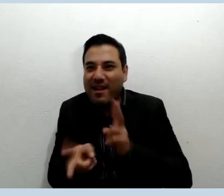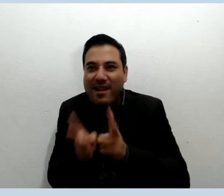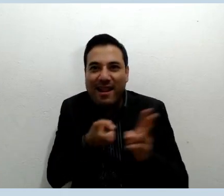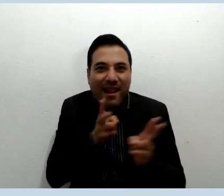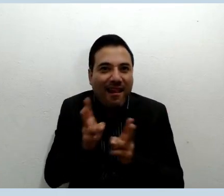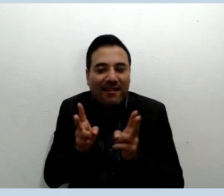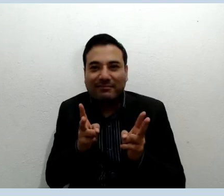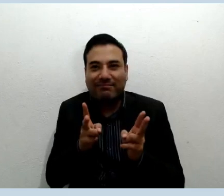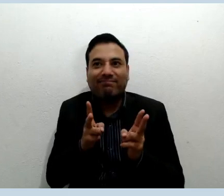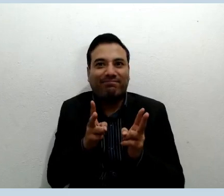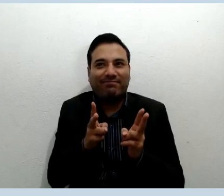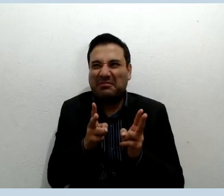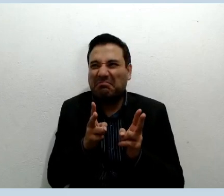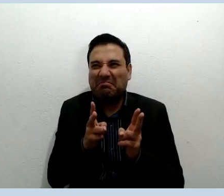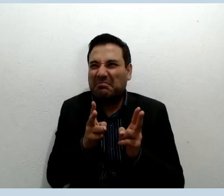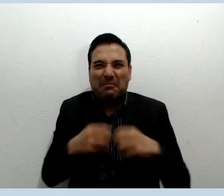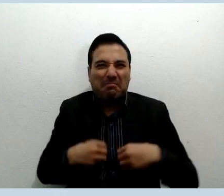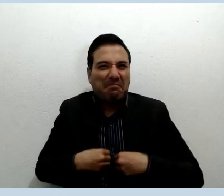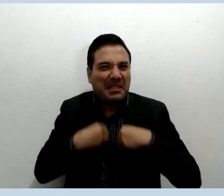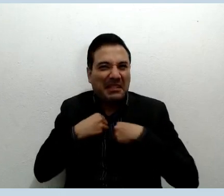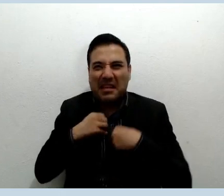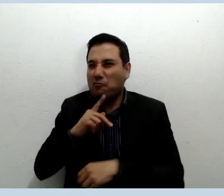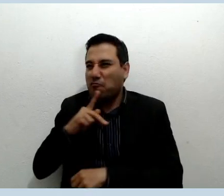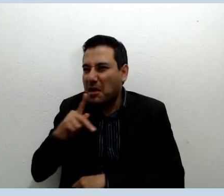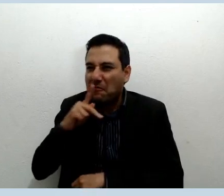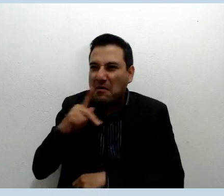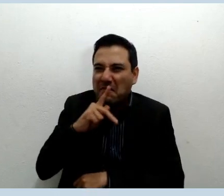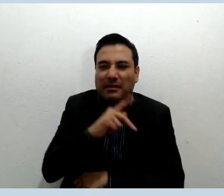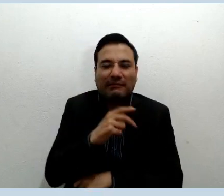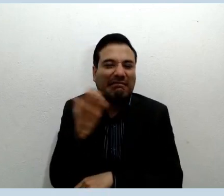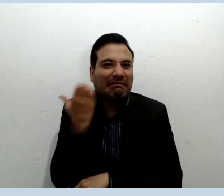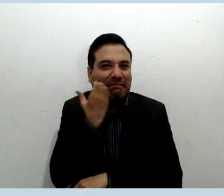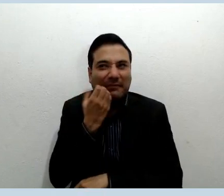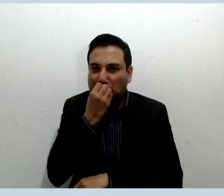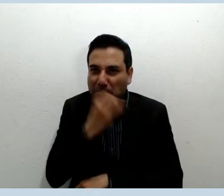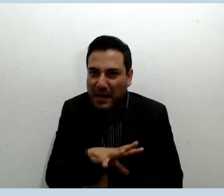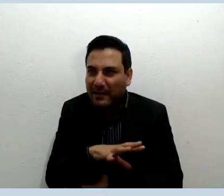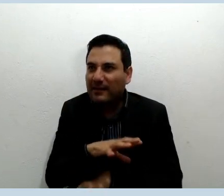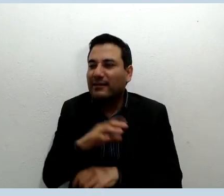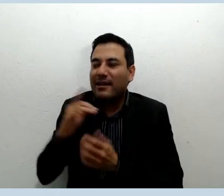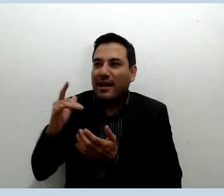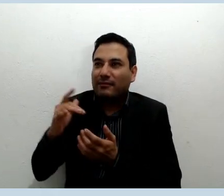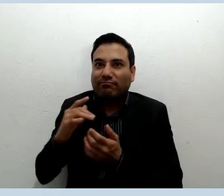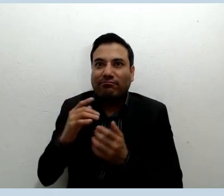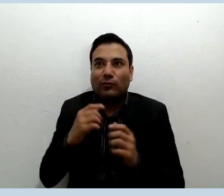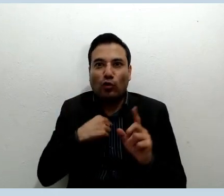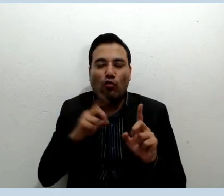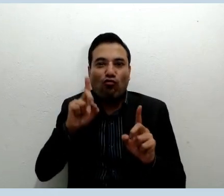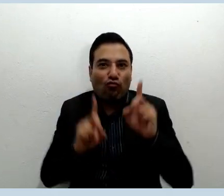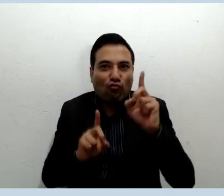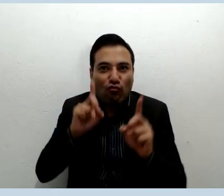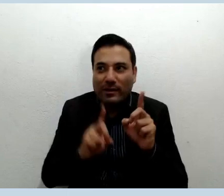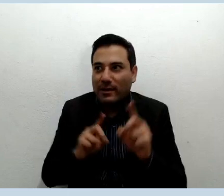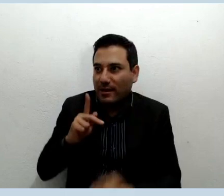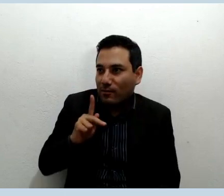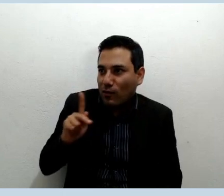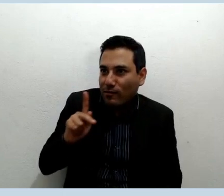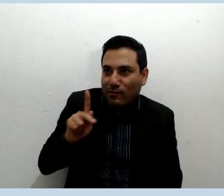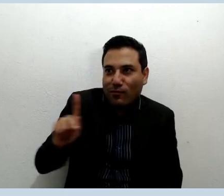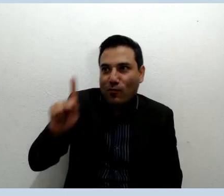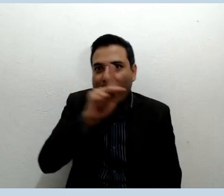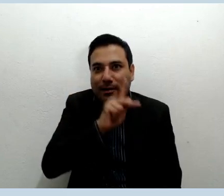viviendo más o menos lo mismo Pues está bien chido sentirte acompañada En todas esas preguntas no